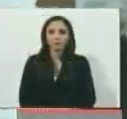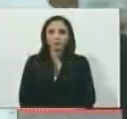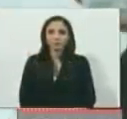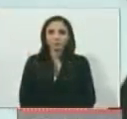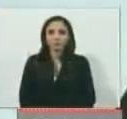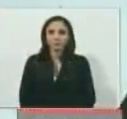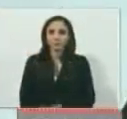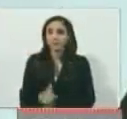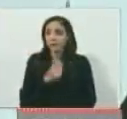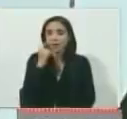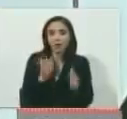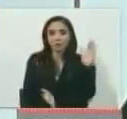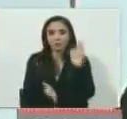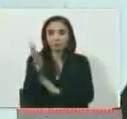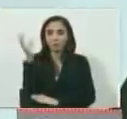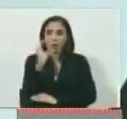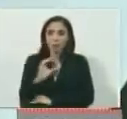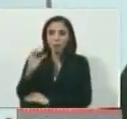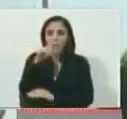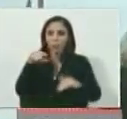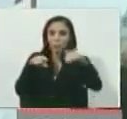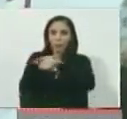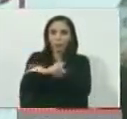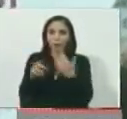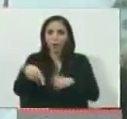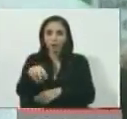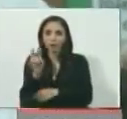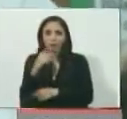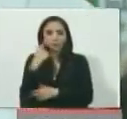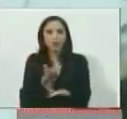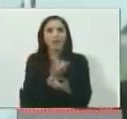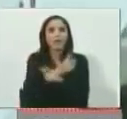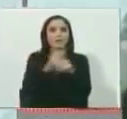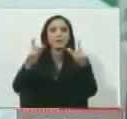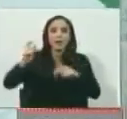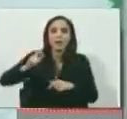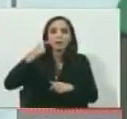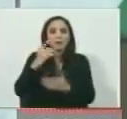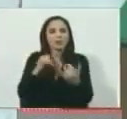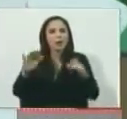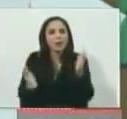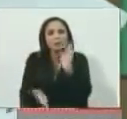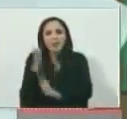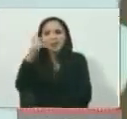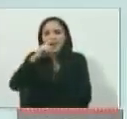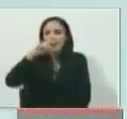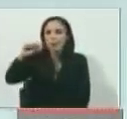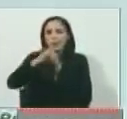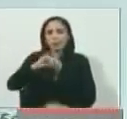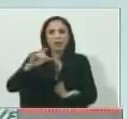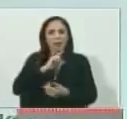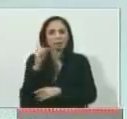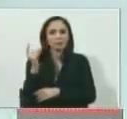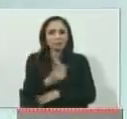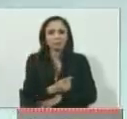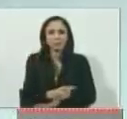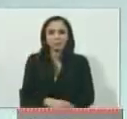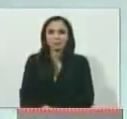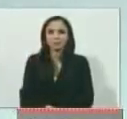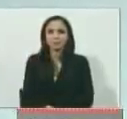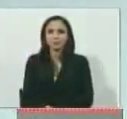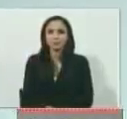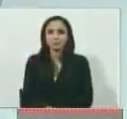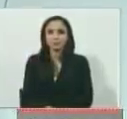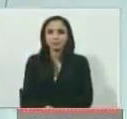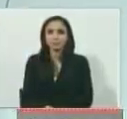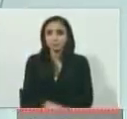Saliendo de Cúcuta para entrar a Venezuela. Venezuela grita libertad. Ya lárgate, Maduro usurpador. Míralo. De Cúcuta